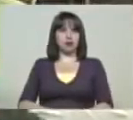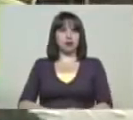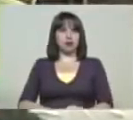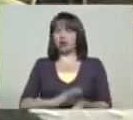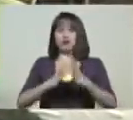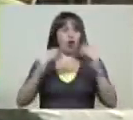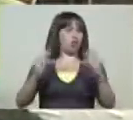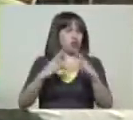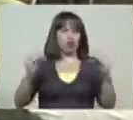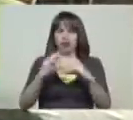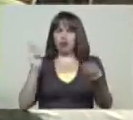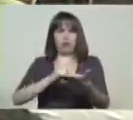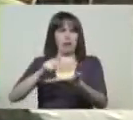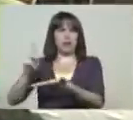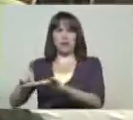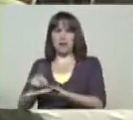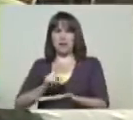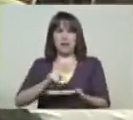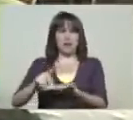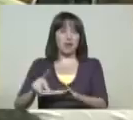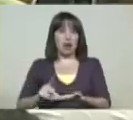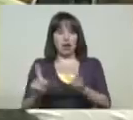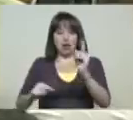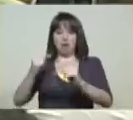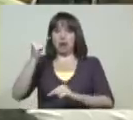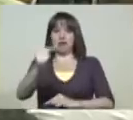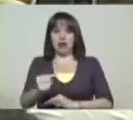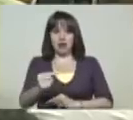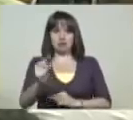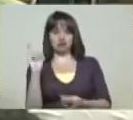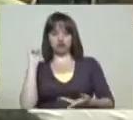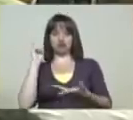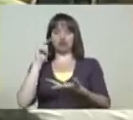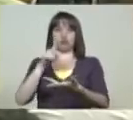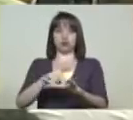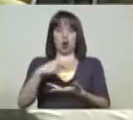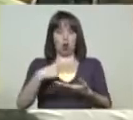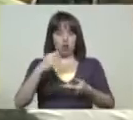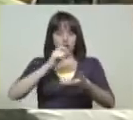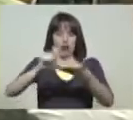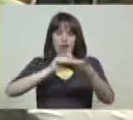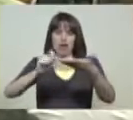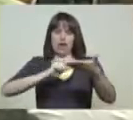Bueno, todos, todos. Lleguen mañana, preparen hoy algo bonito.